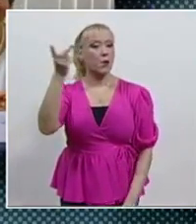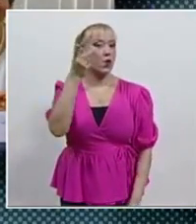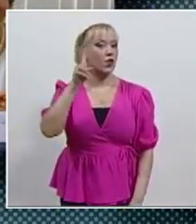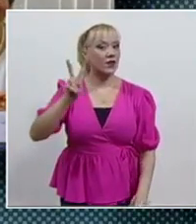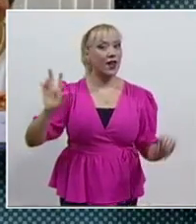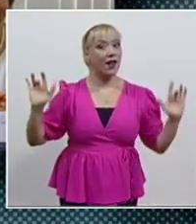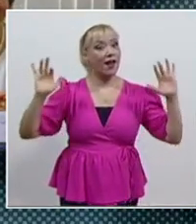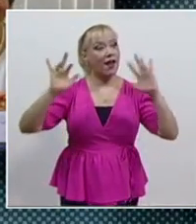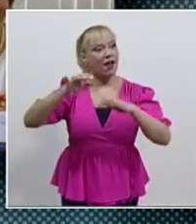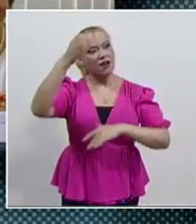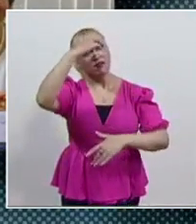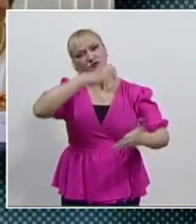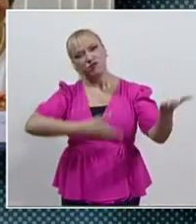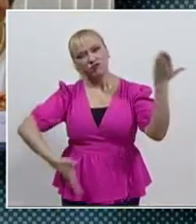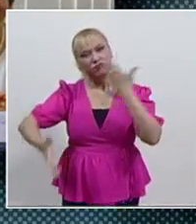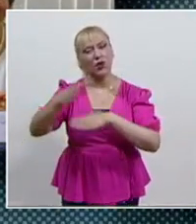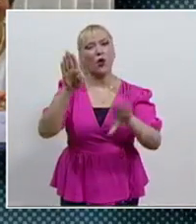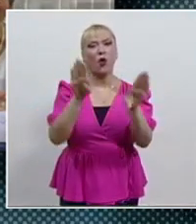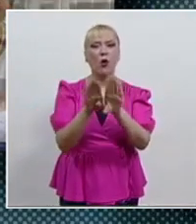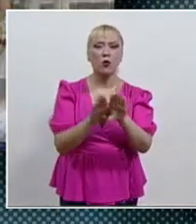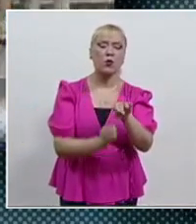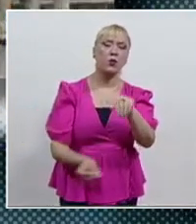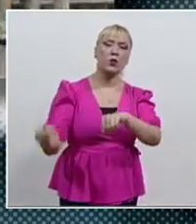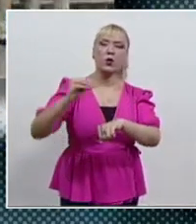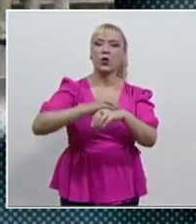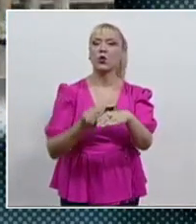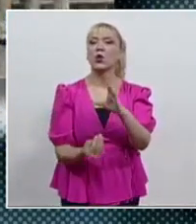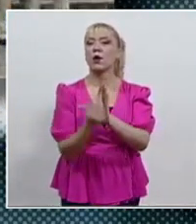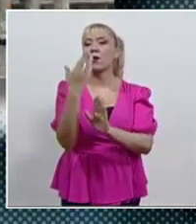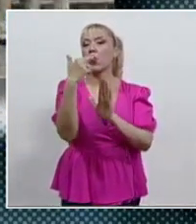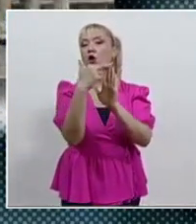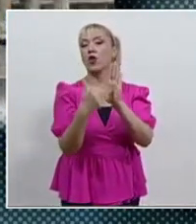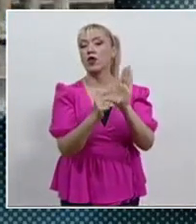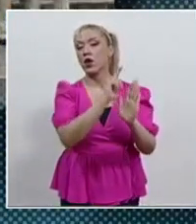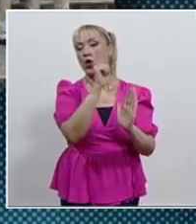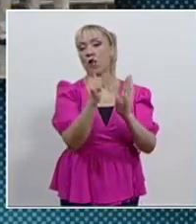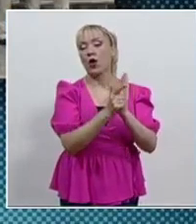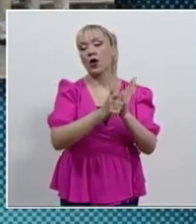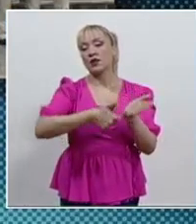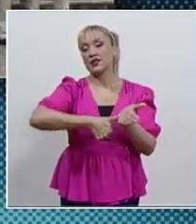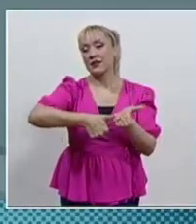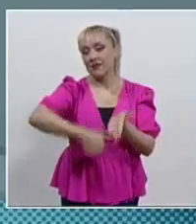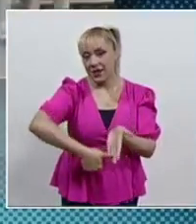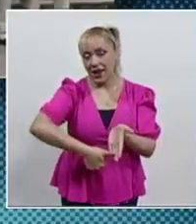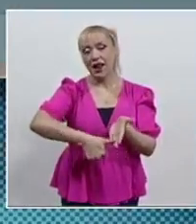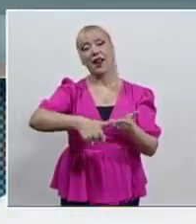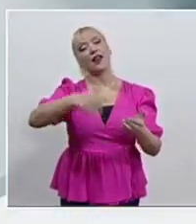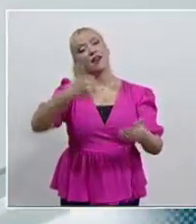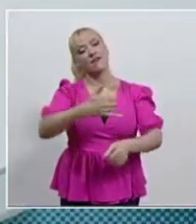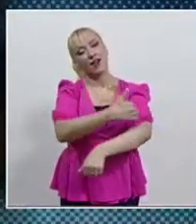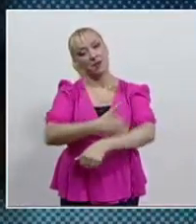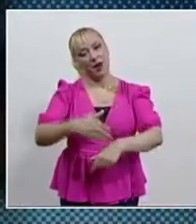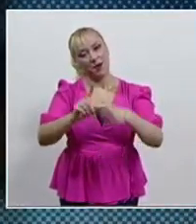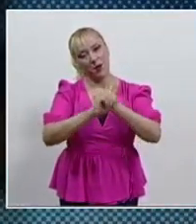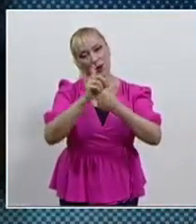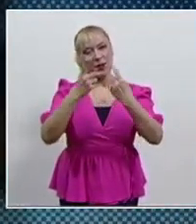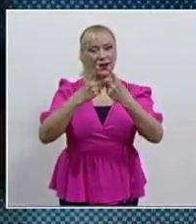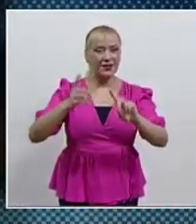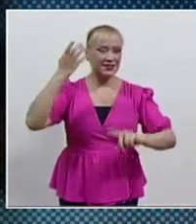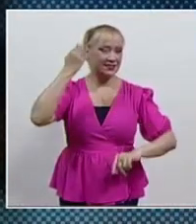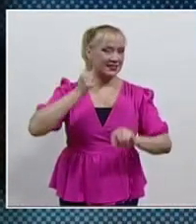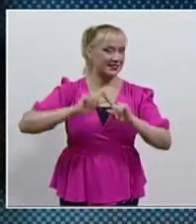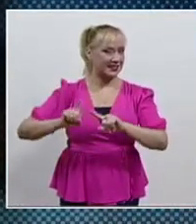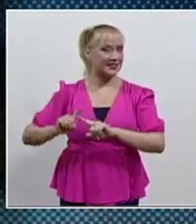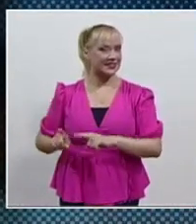Intercambiaron experiencias para consolidar la implementación del nuevo Código Nacional de Procedimientos Civiles y Familiares. Jueces del